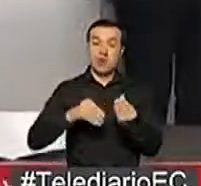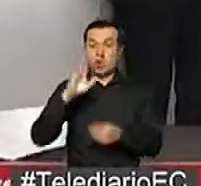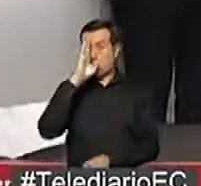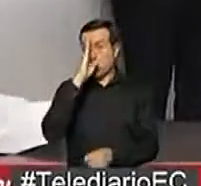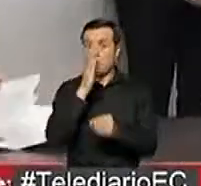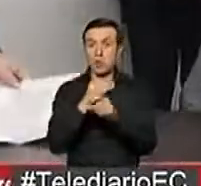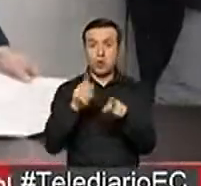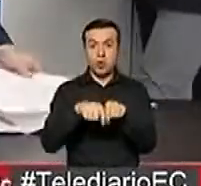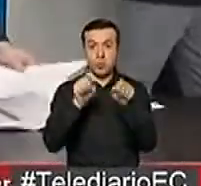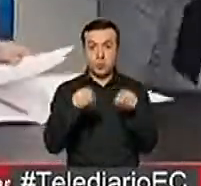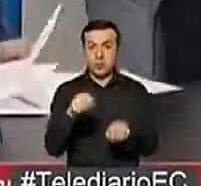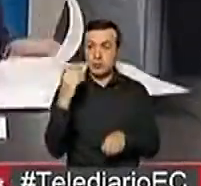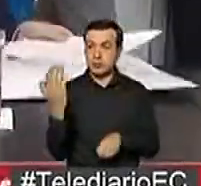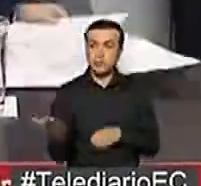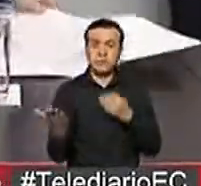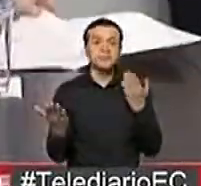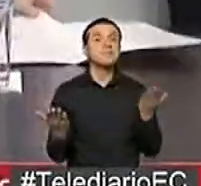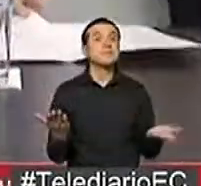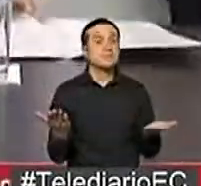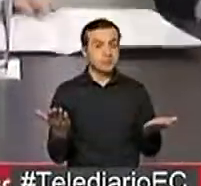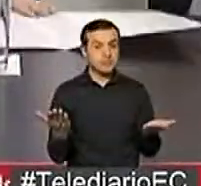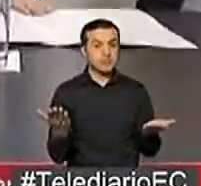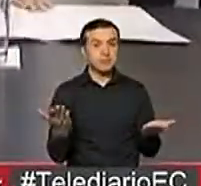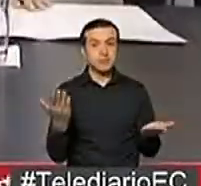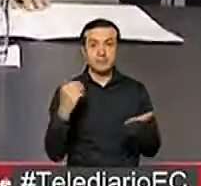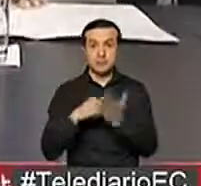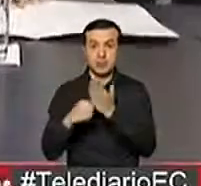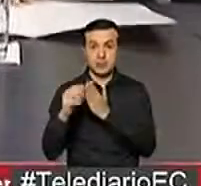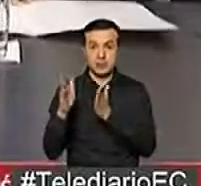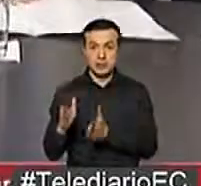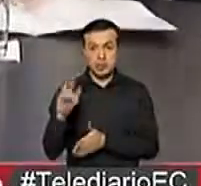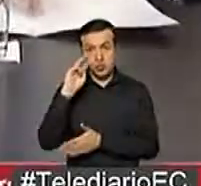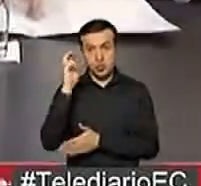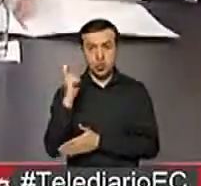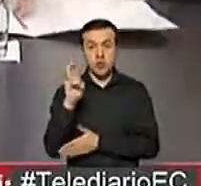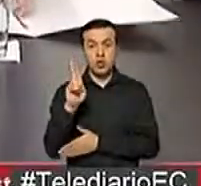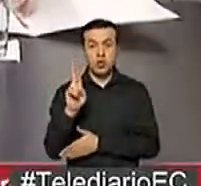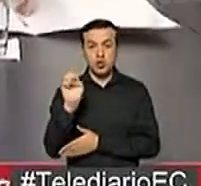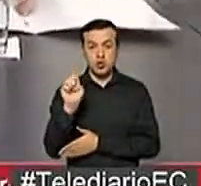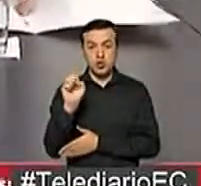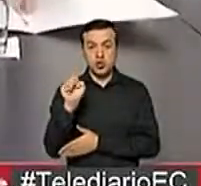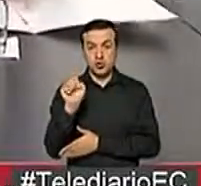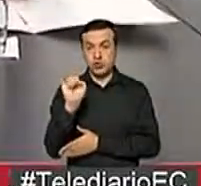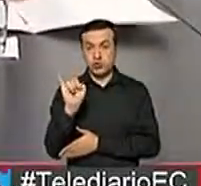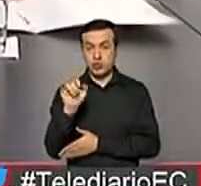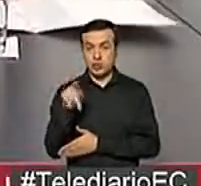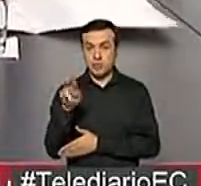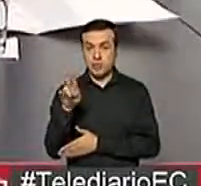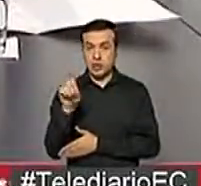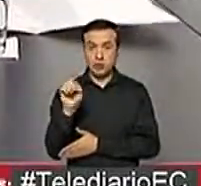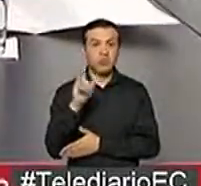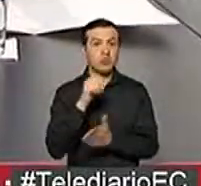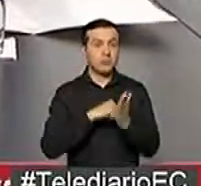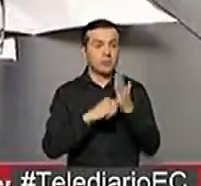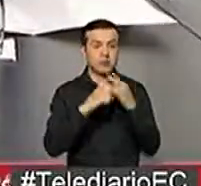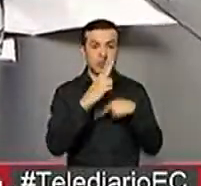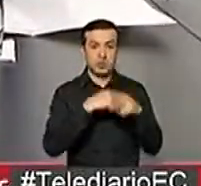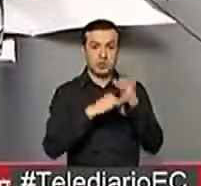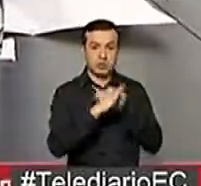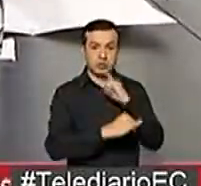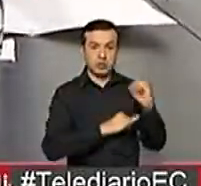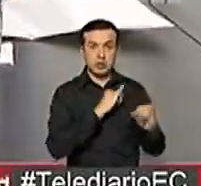del convenio interinstitucional firmado entre la ministra de Turismo, Rosy Prado de Holguín, y el ministro de Comercio Exterior,